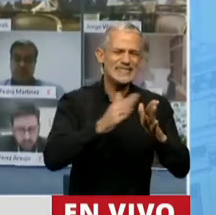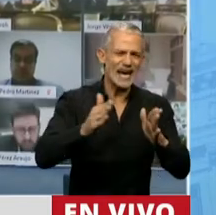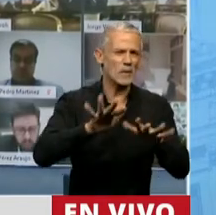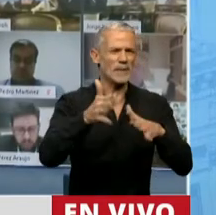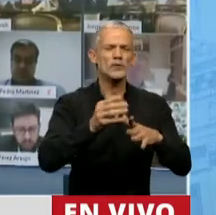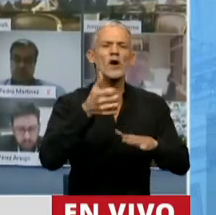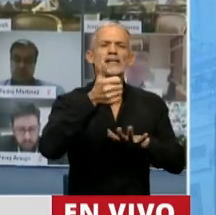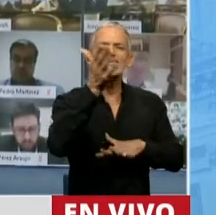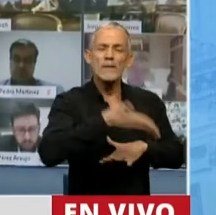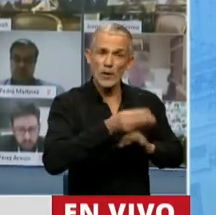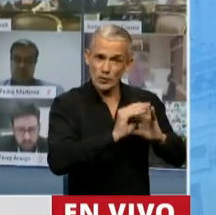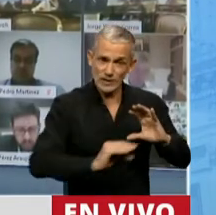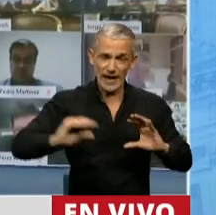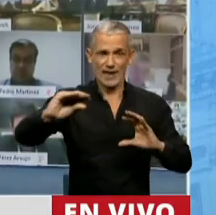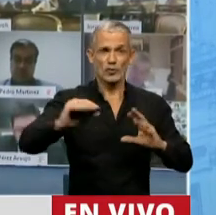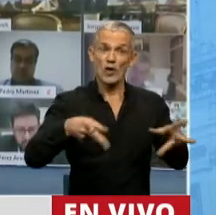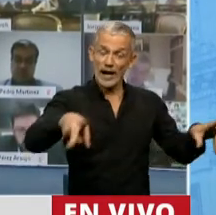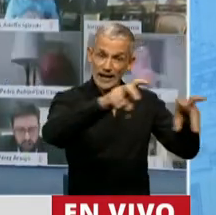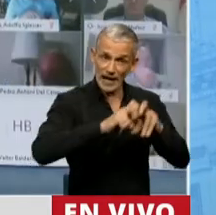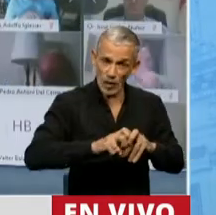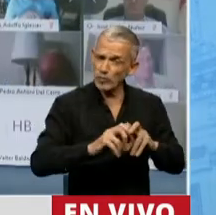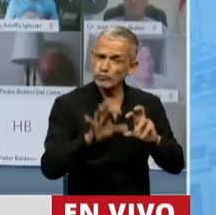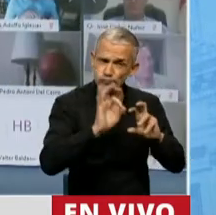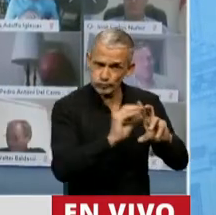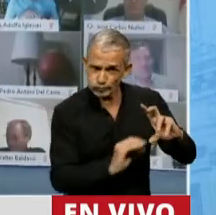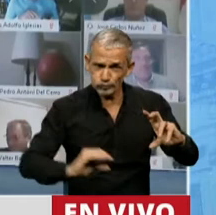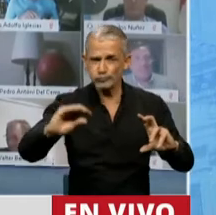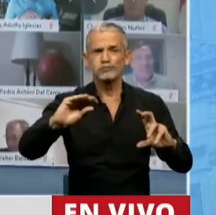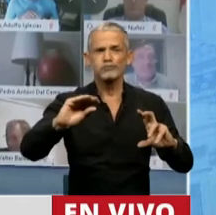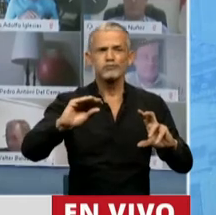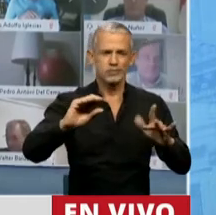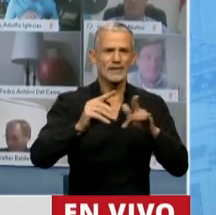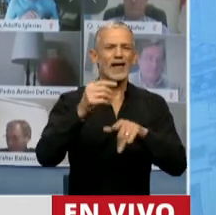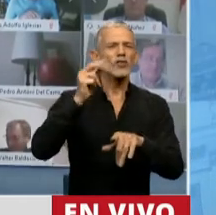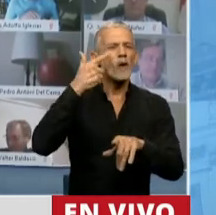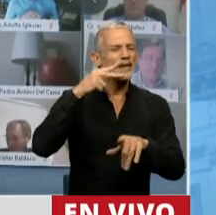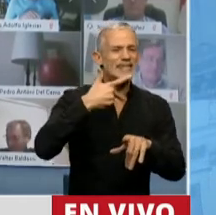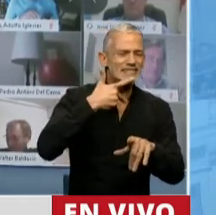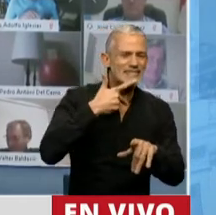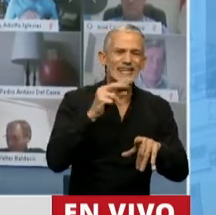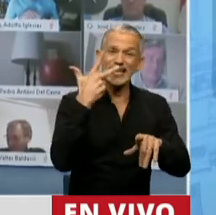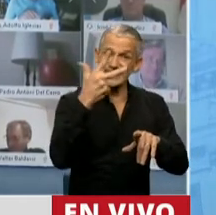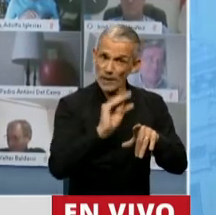al 6% de la recaudación, en el 2017 el 3%,